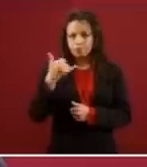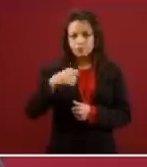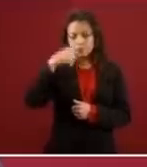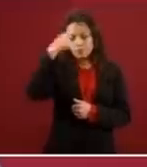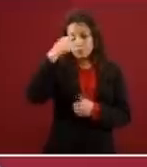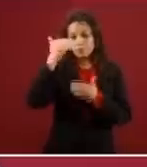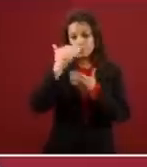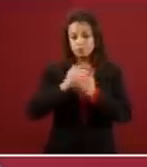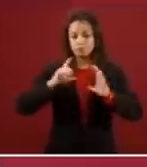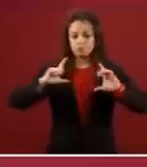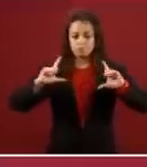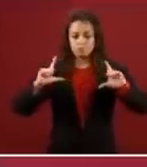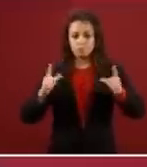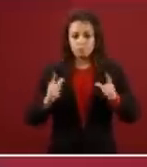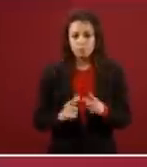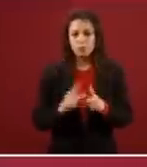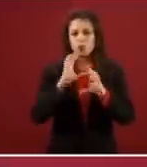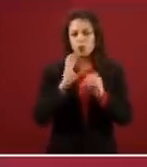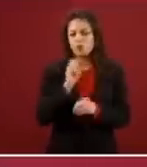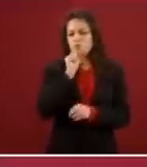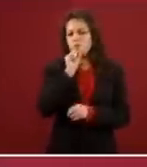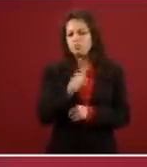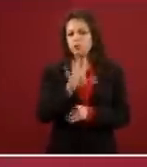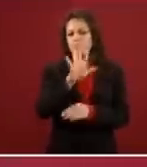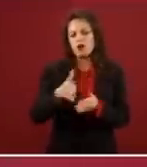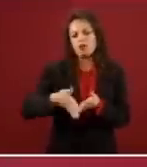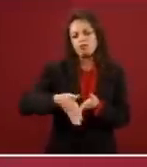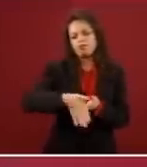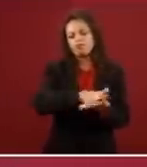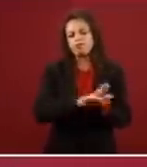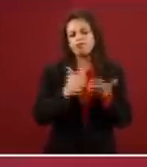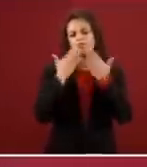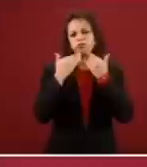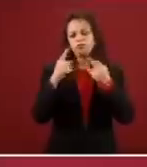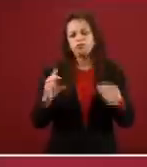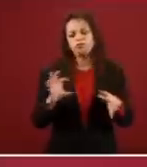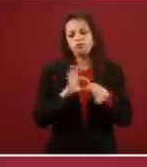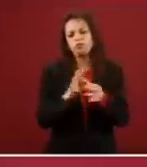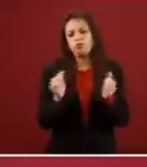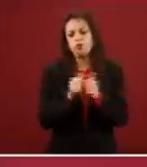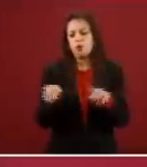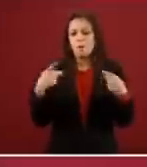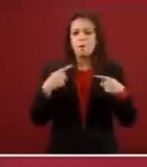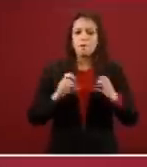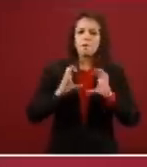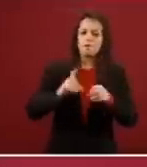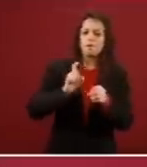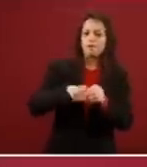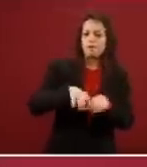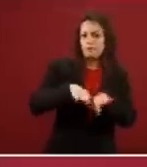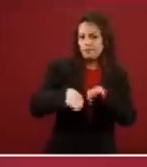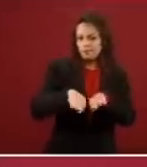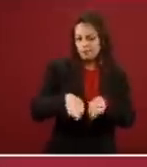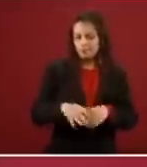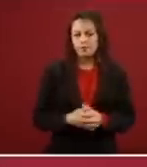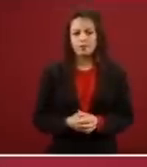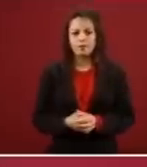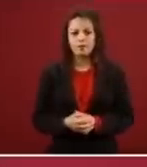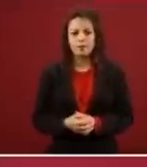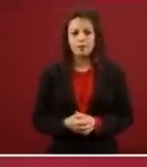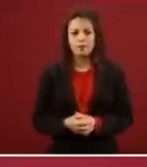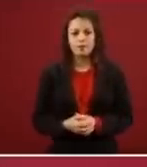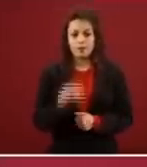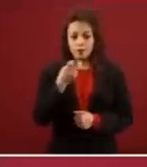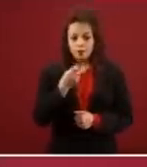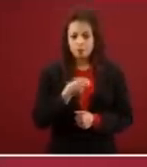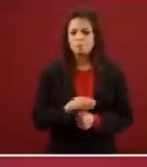carga tributaria o desaparecer cualquier relación laboral que pudiera haber. Al que compra el producto también puede ser catalogado como